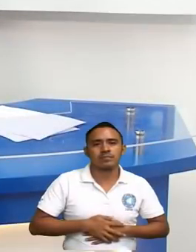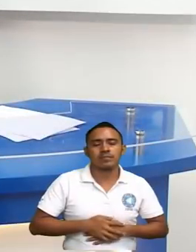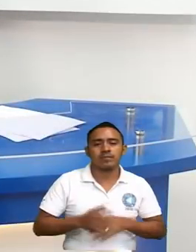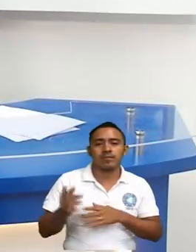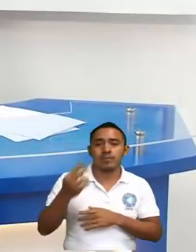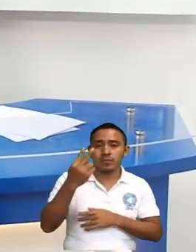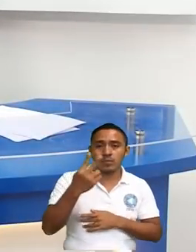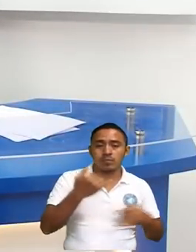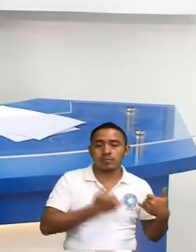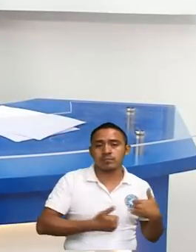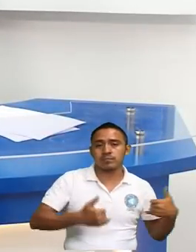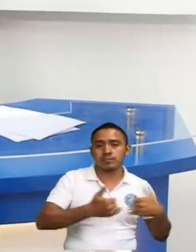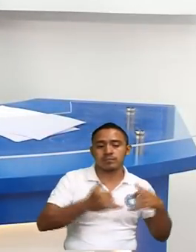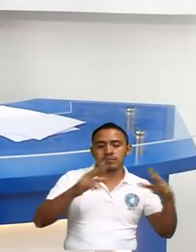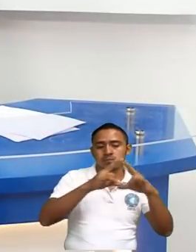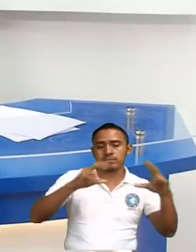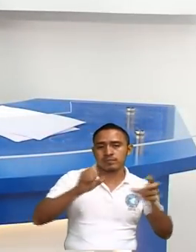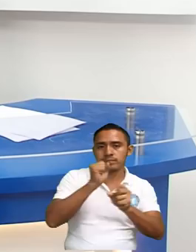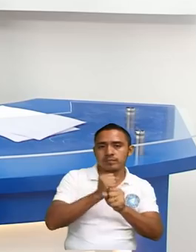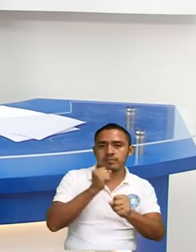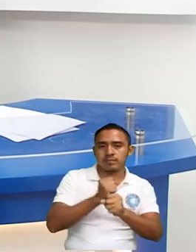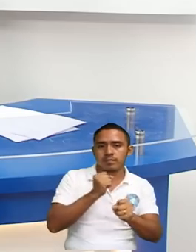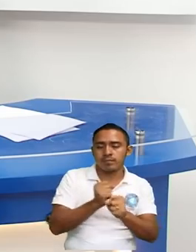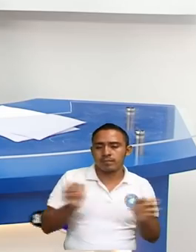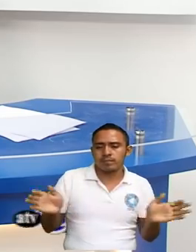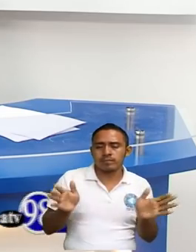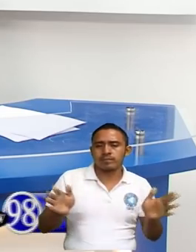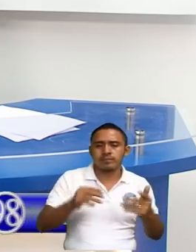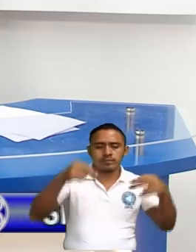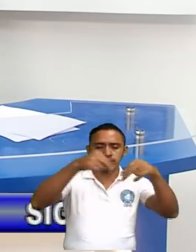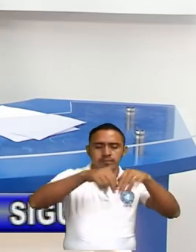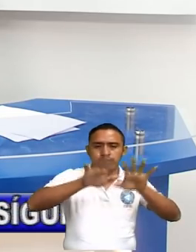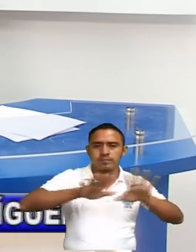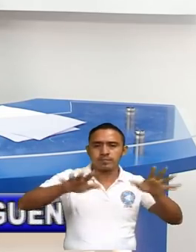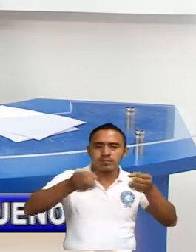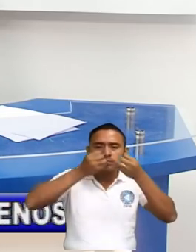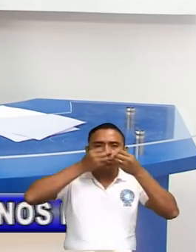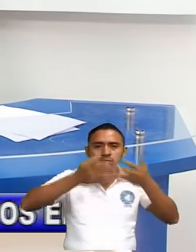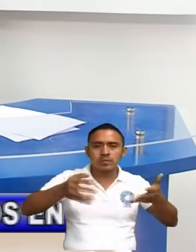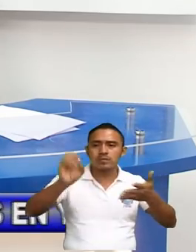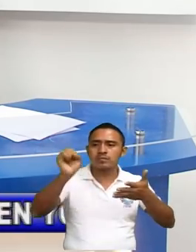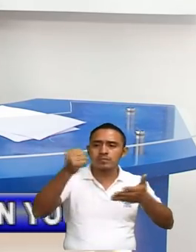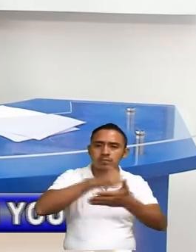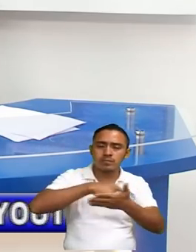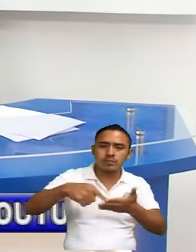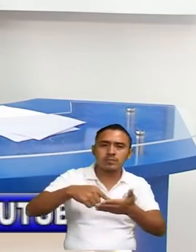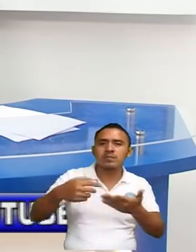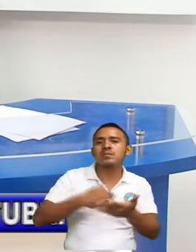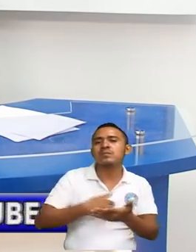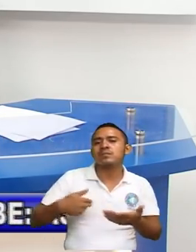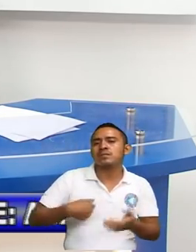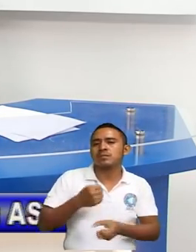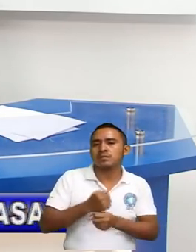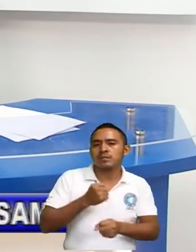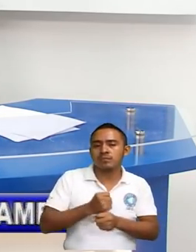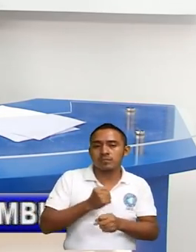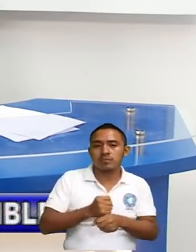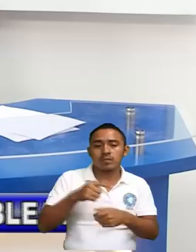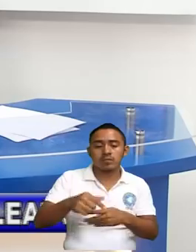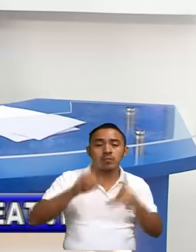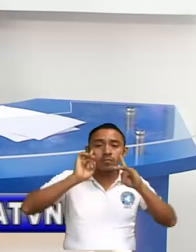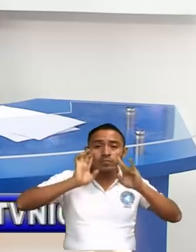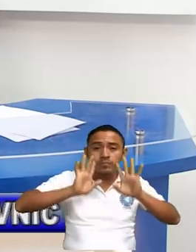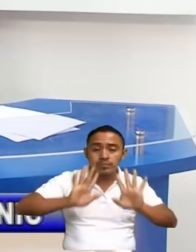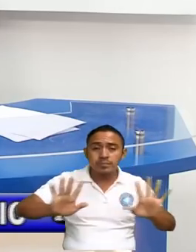Dos instituciones nicaragüenses que trabajan en pro del medio ambiente brindaron un informe semanal sobre su quehacer y sus planes para la